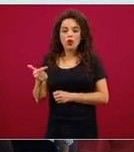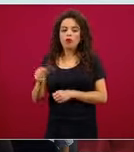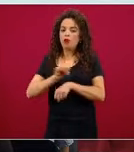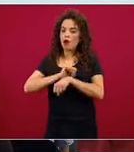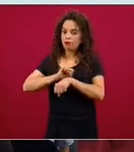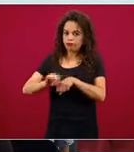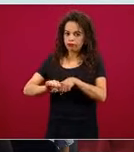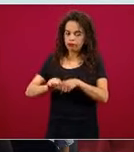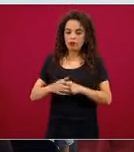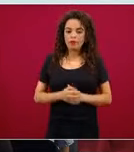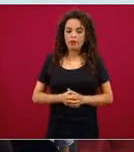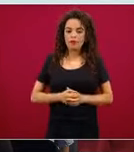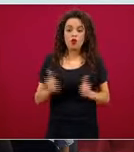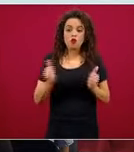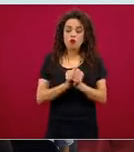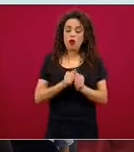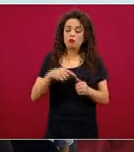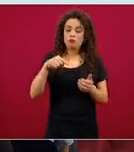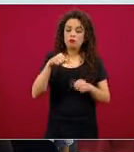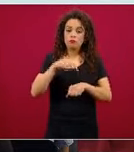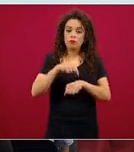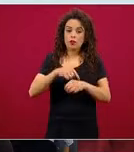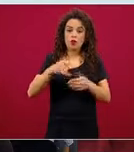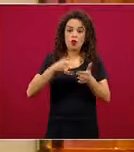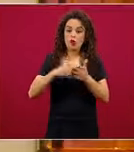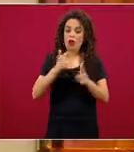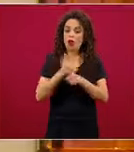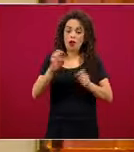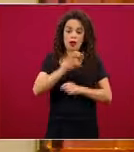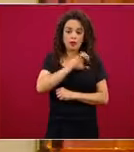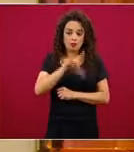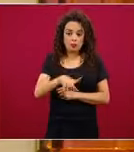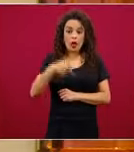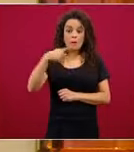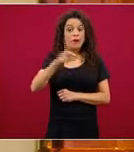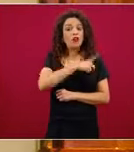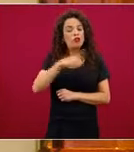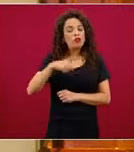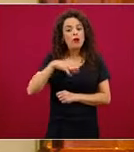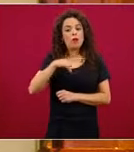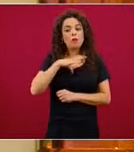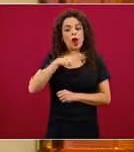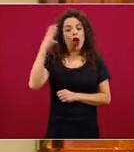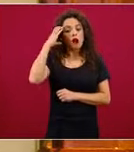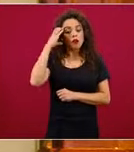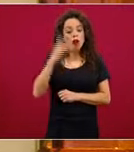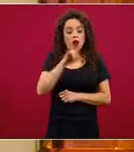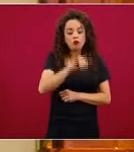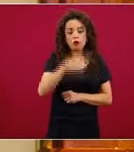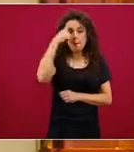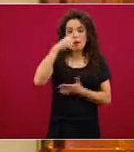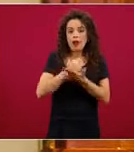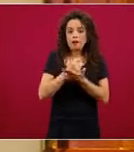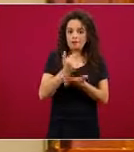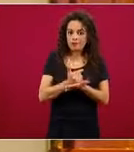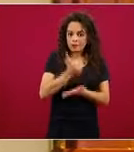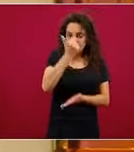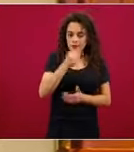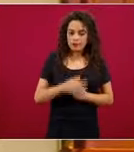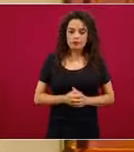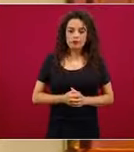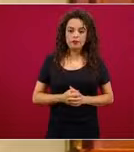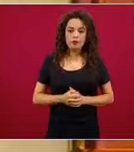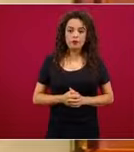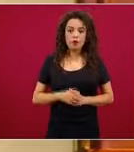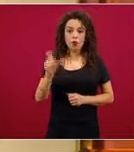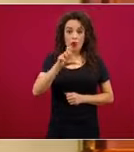de este tipo de MT es que debe de tener camas de cuidados intensivos. Y entonces, al ingresar camas de cuidados